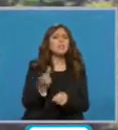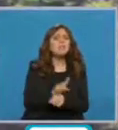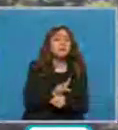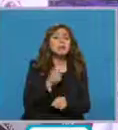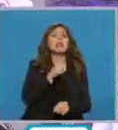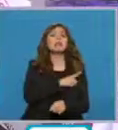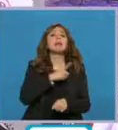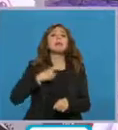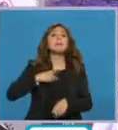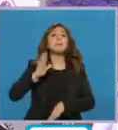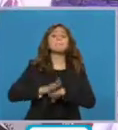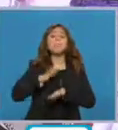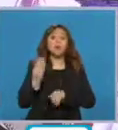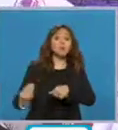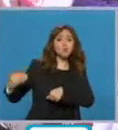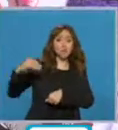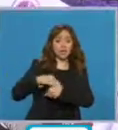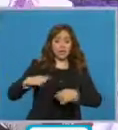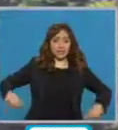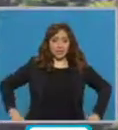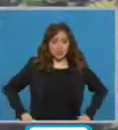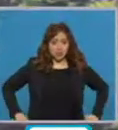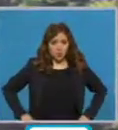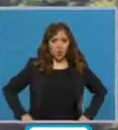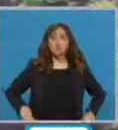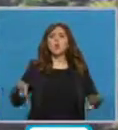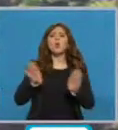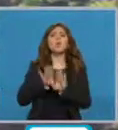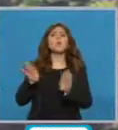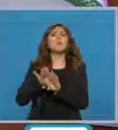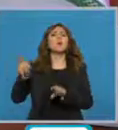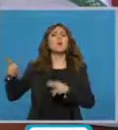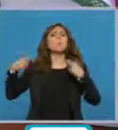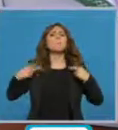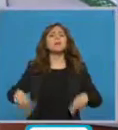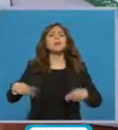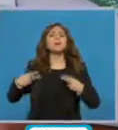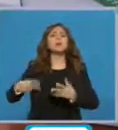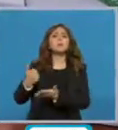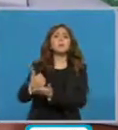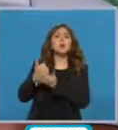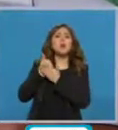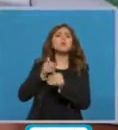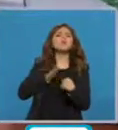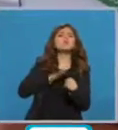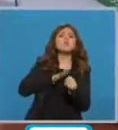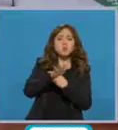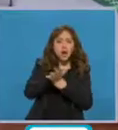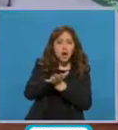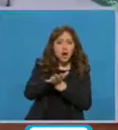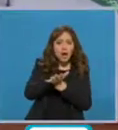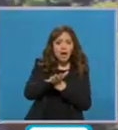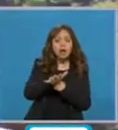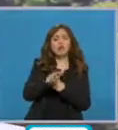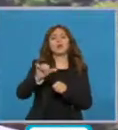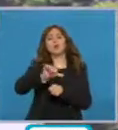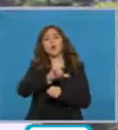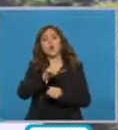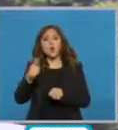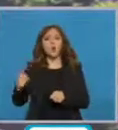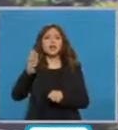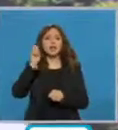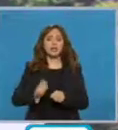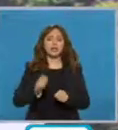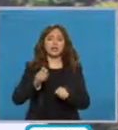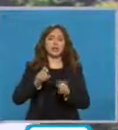hacer? Enfatizar la cintura. Entonces, ¿qué tipo de vestidos nos ayudan cuando tenemos este tipo de cuerpo? Vestidos que tengan ciertos drapeados de lado, las